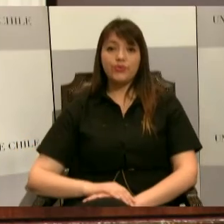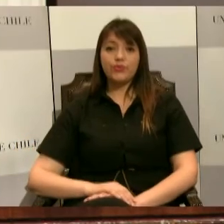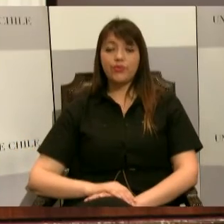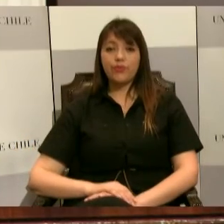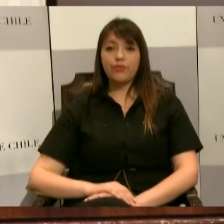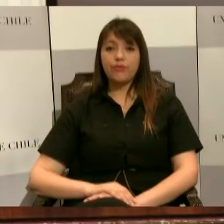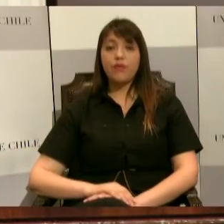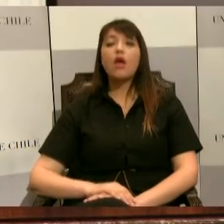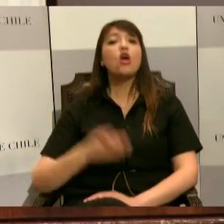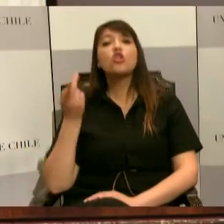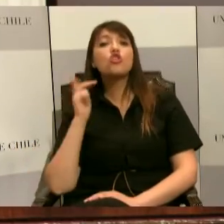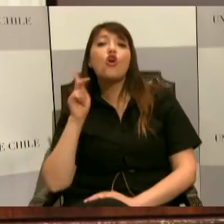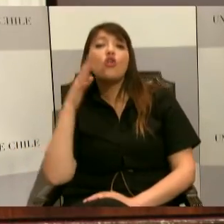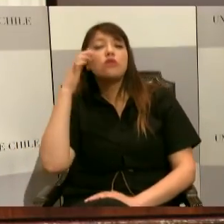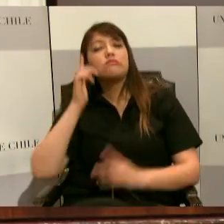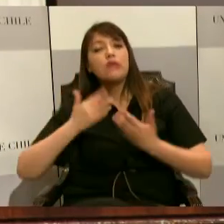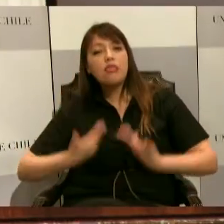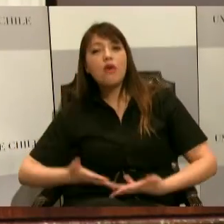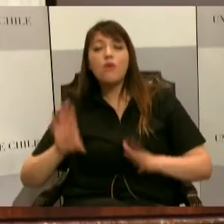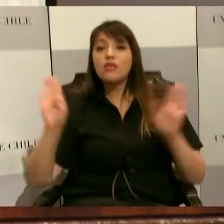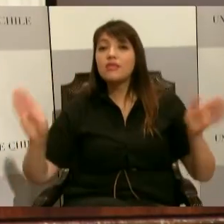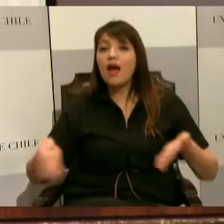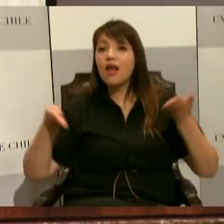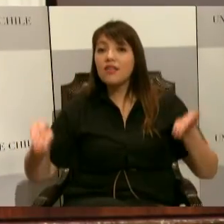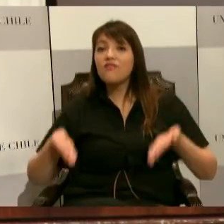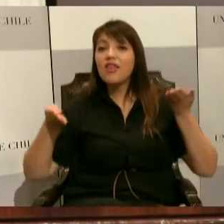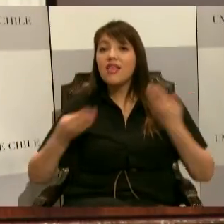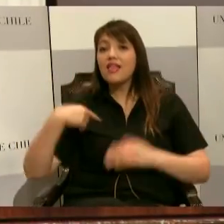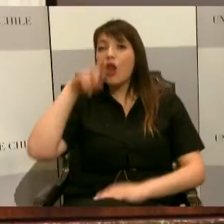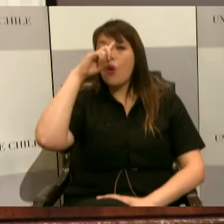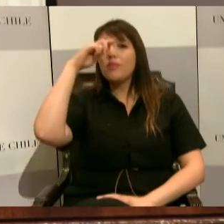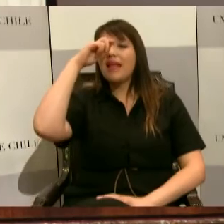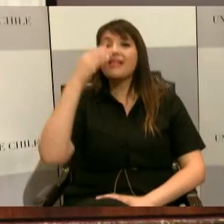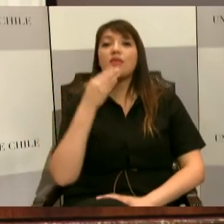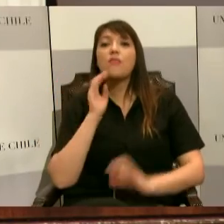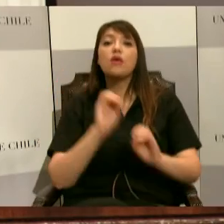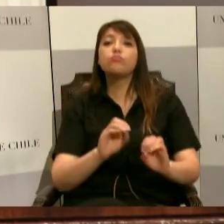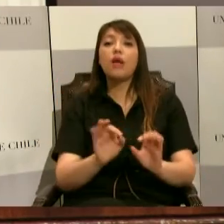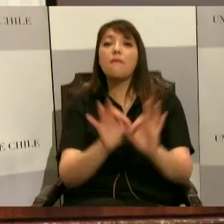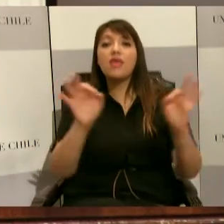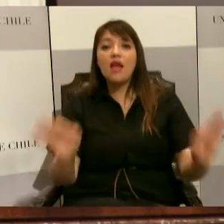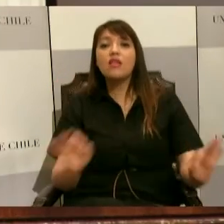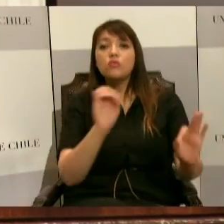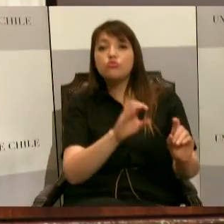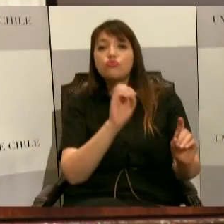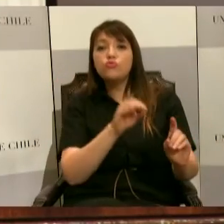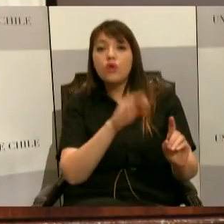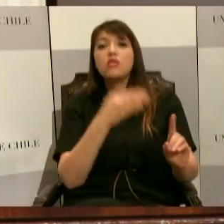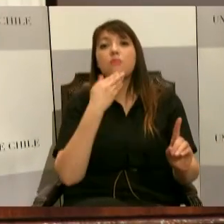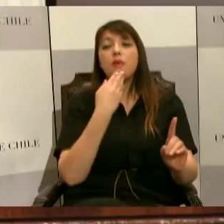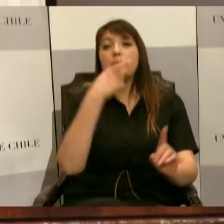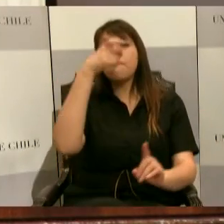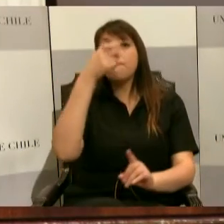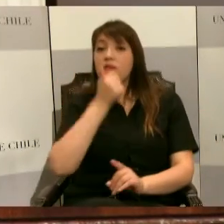No nos cansamos de enfatizar, por ejemplo, en el área del hospital, la formación de especialistas favorece al sector público y